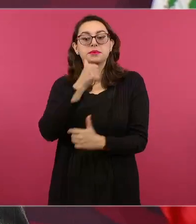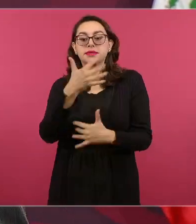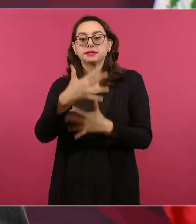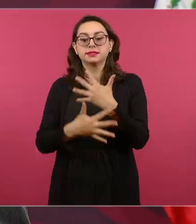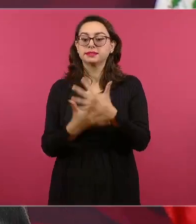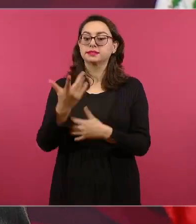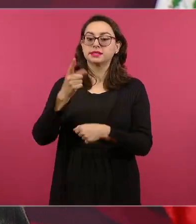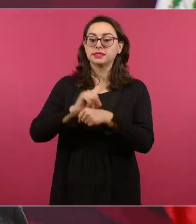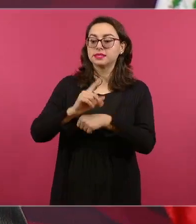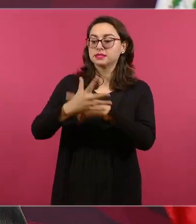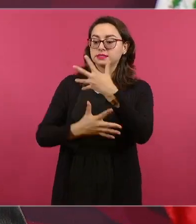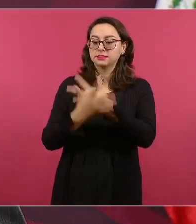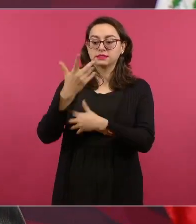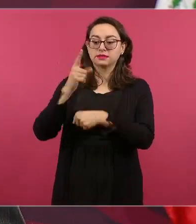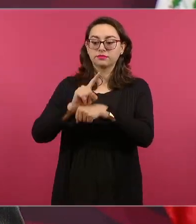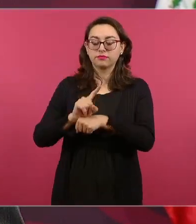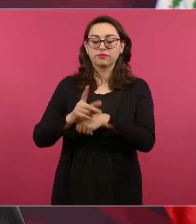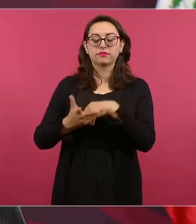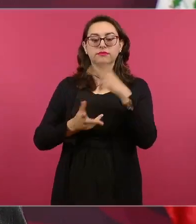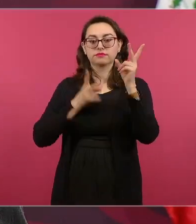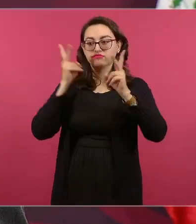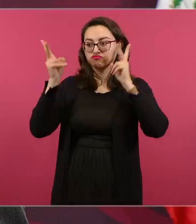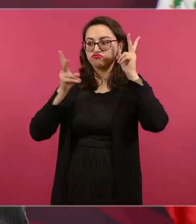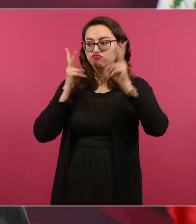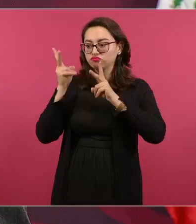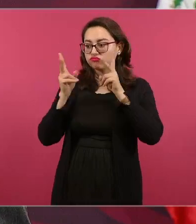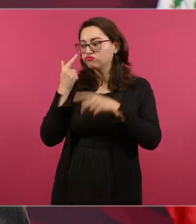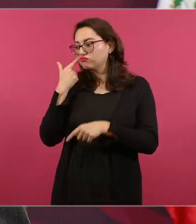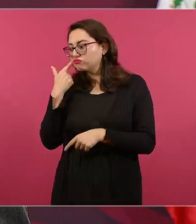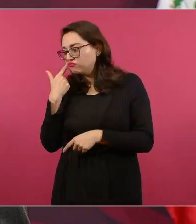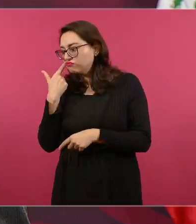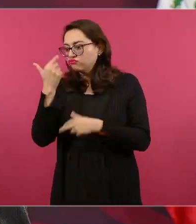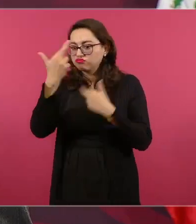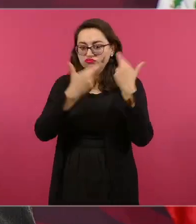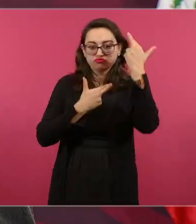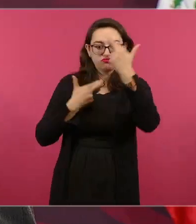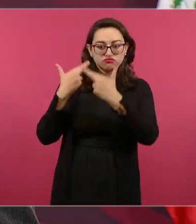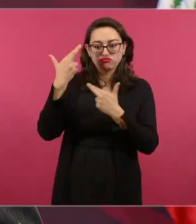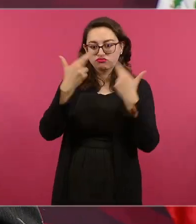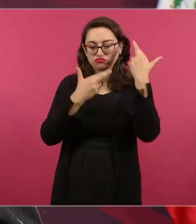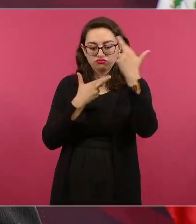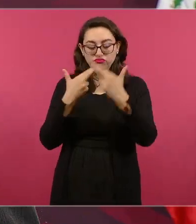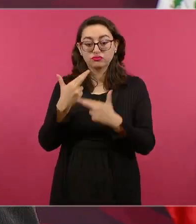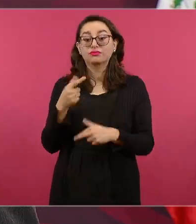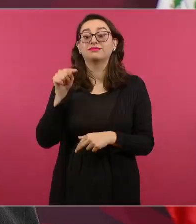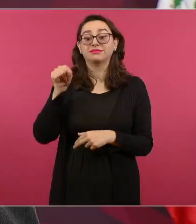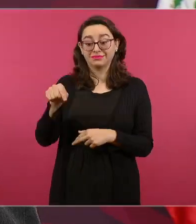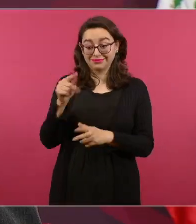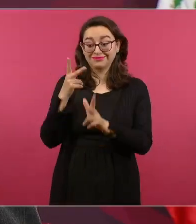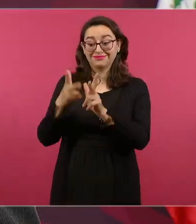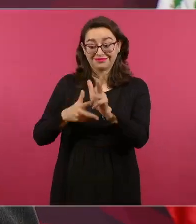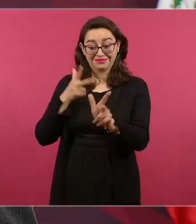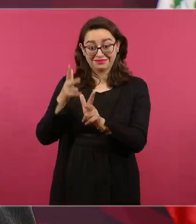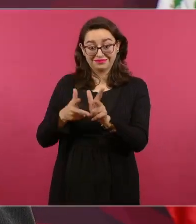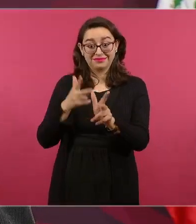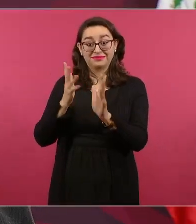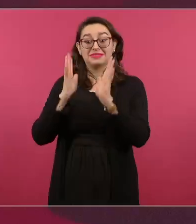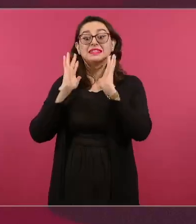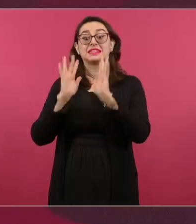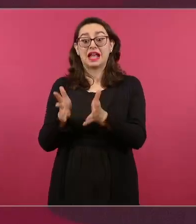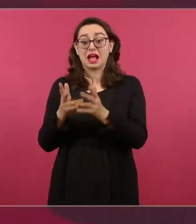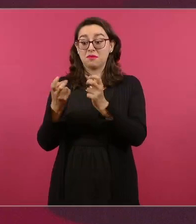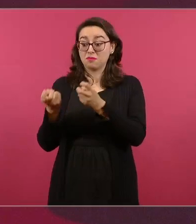podemos perder tiempo. Ahí nos vamos a subir al tren.